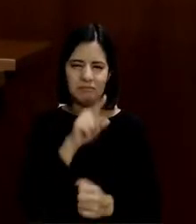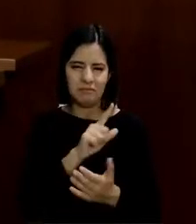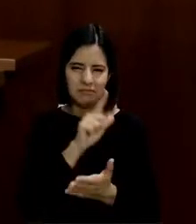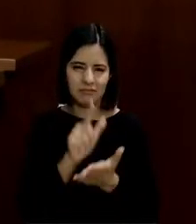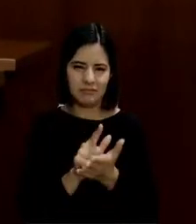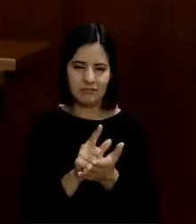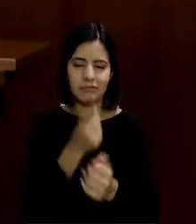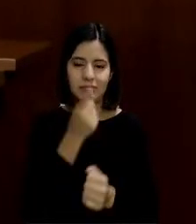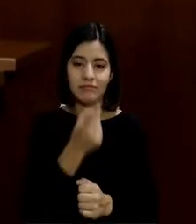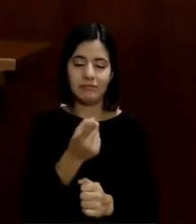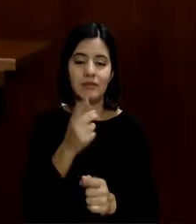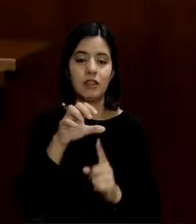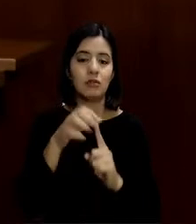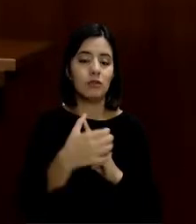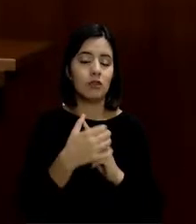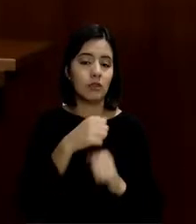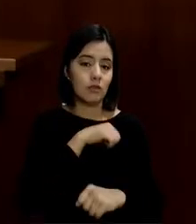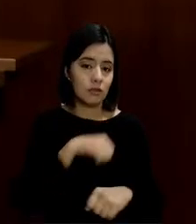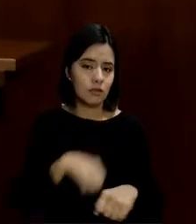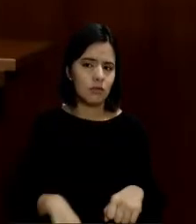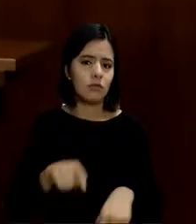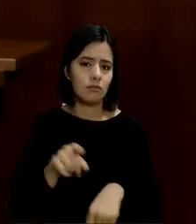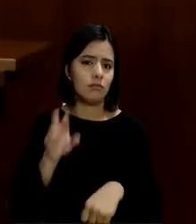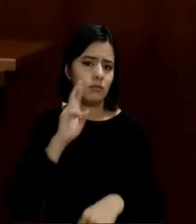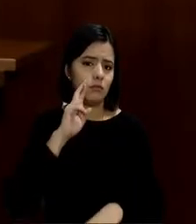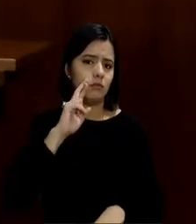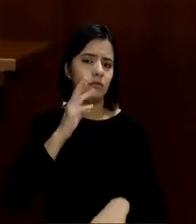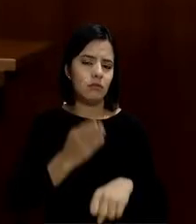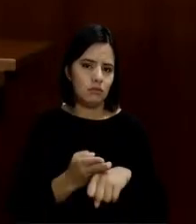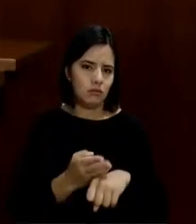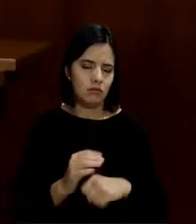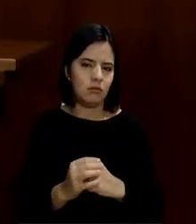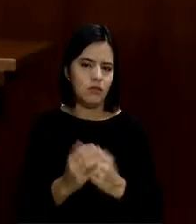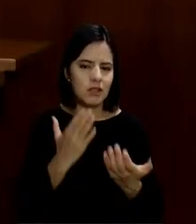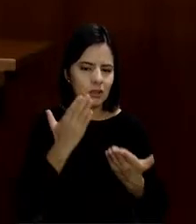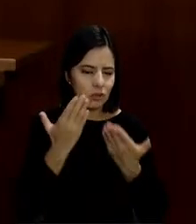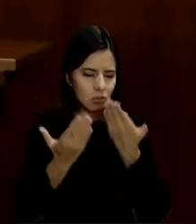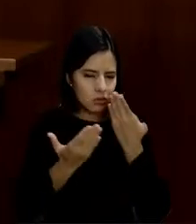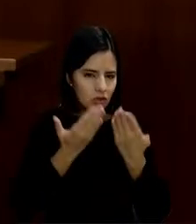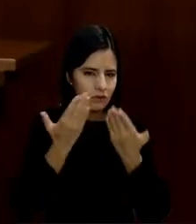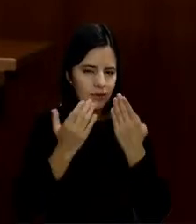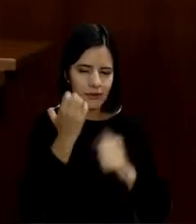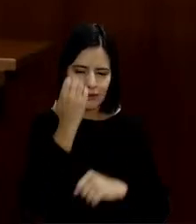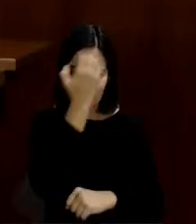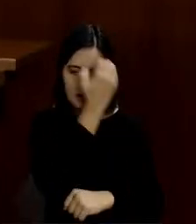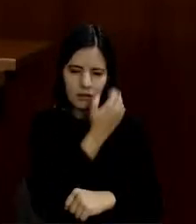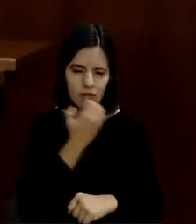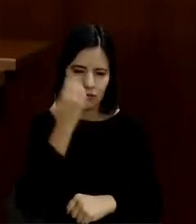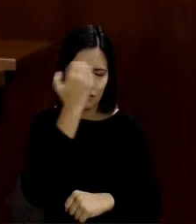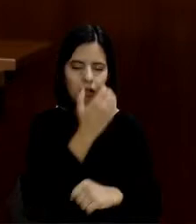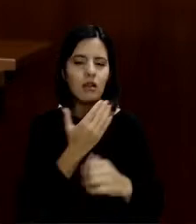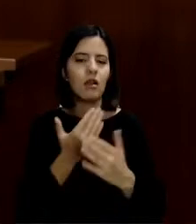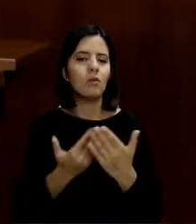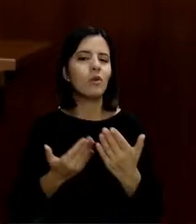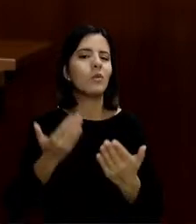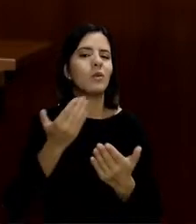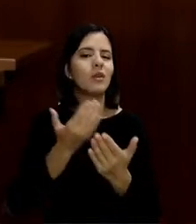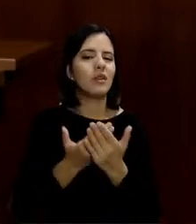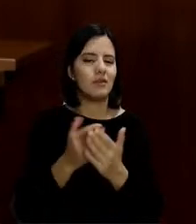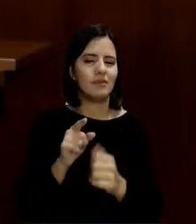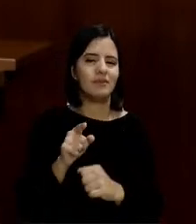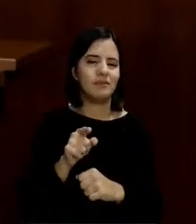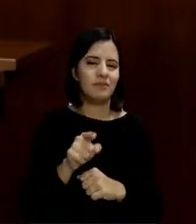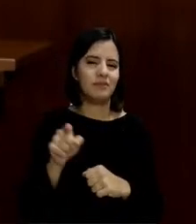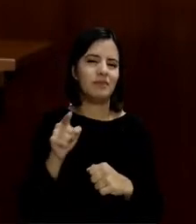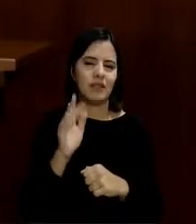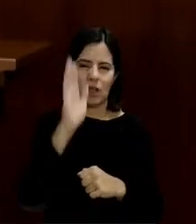las comisiones del ayuntamiento serán responsables de estudiar, examinar y proponer a este